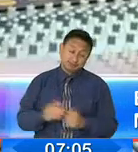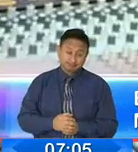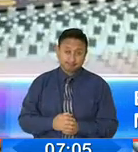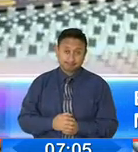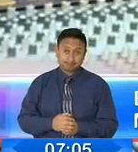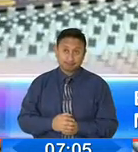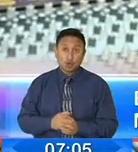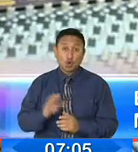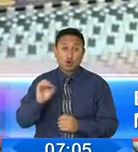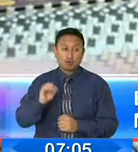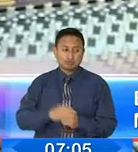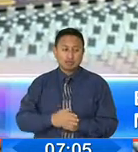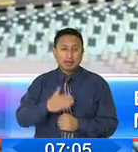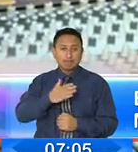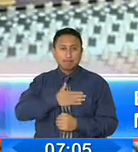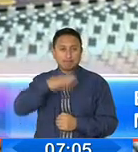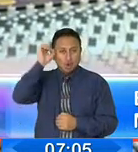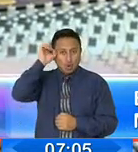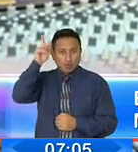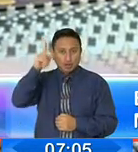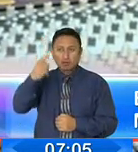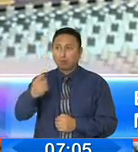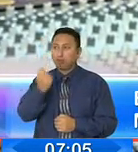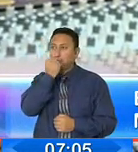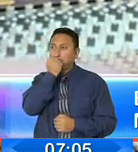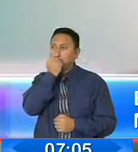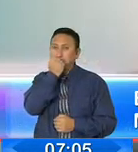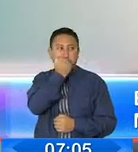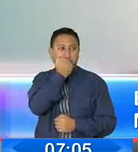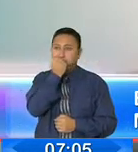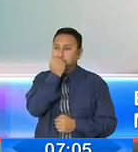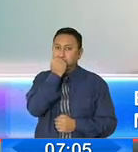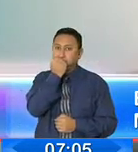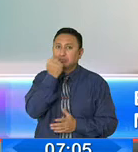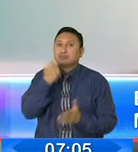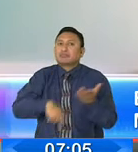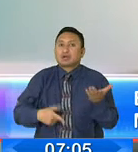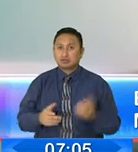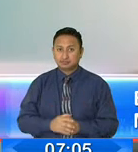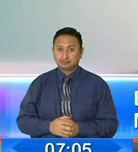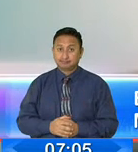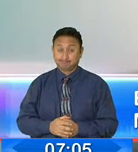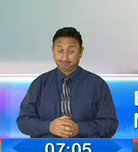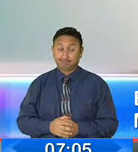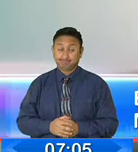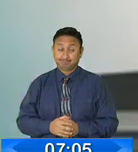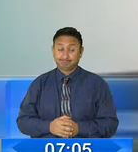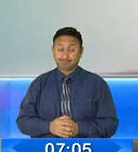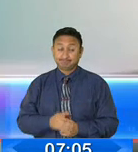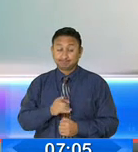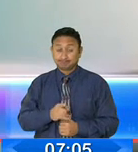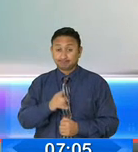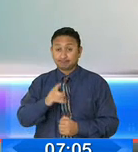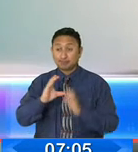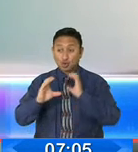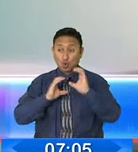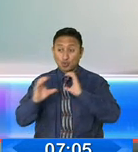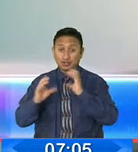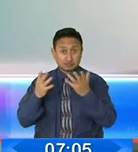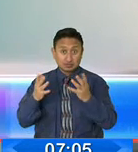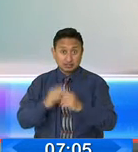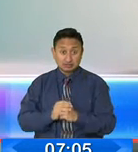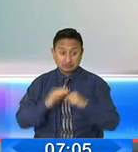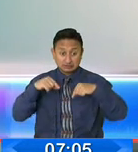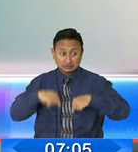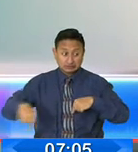nuestra palabra si no pudiese ser escuchada por el resto? En momento que no haya medios de comunicación, sería un caos,